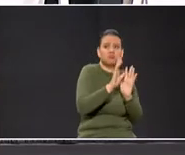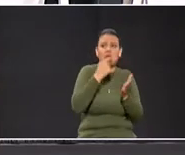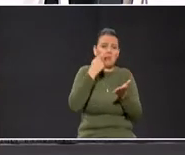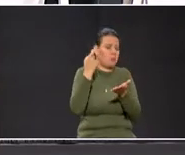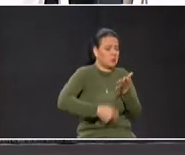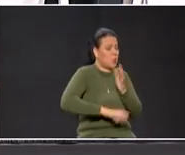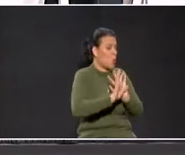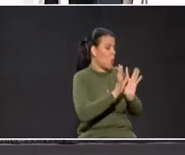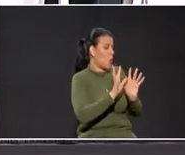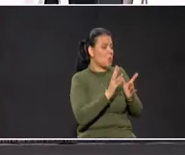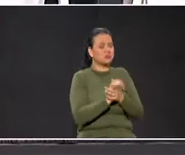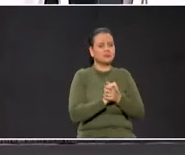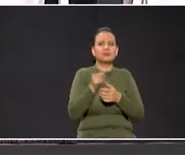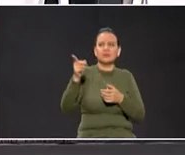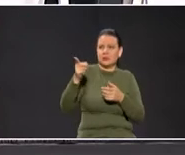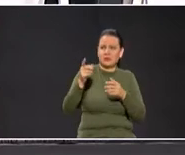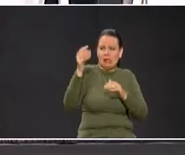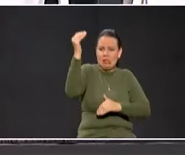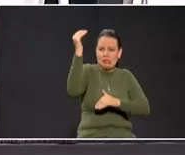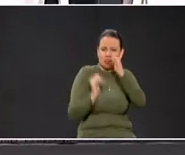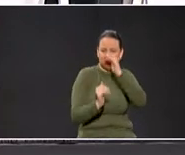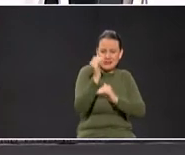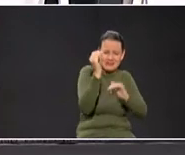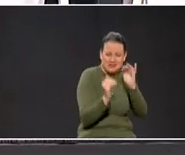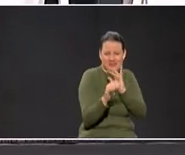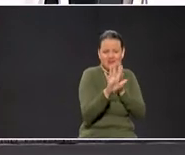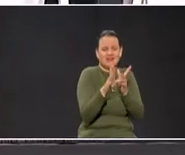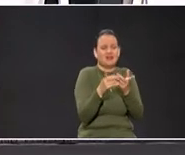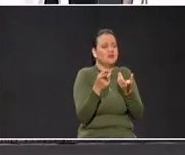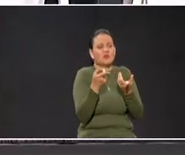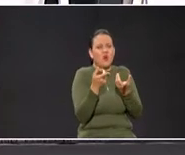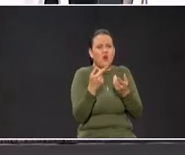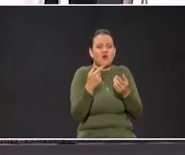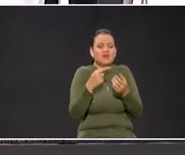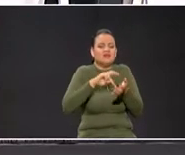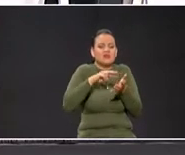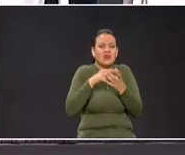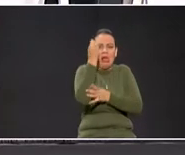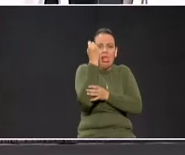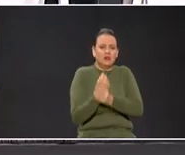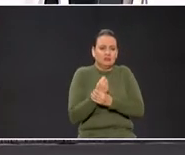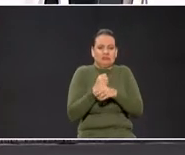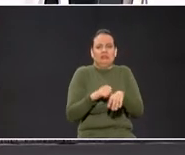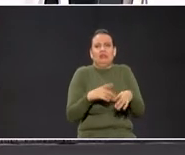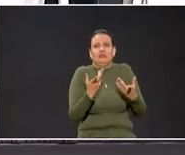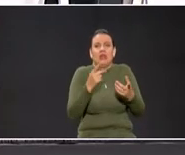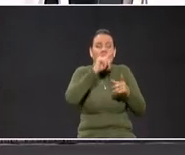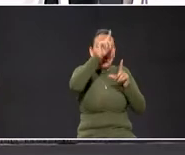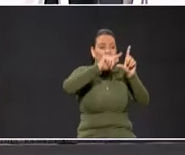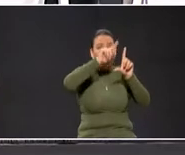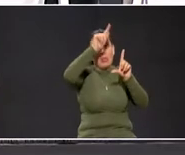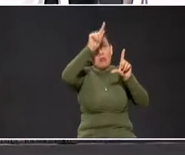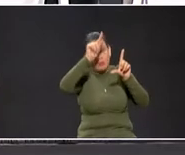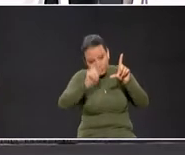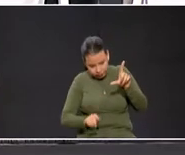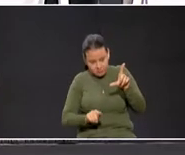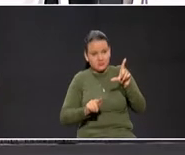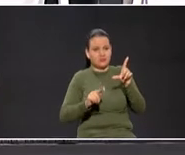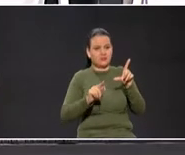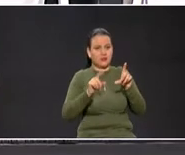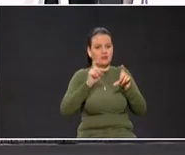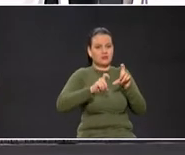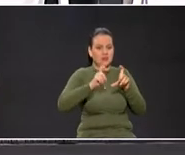condiciones asimétricas frente a los a los productores nacionales y esto los ha quebrado la industria nacional se ha quebrado vimos un proceso de desindustrialización en nuestra ciudad